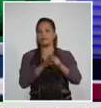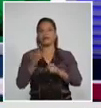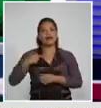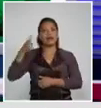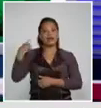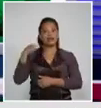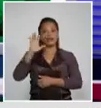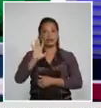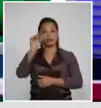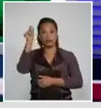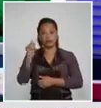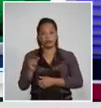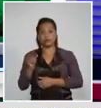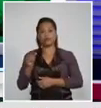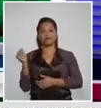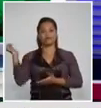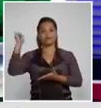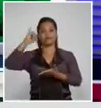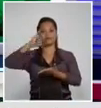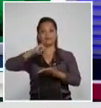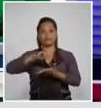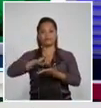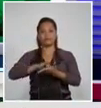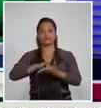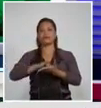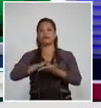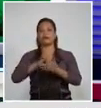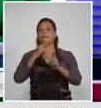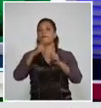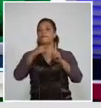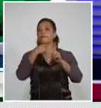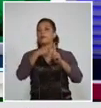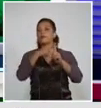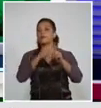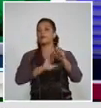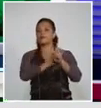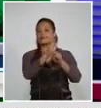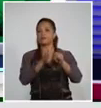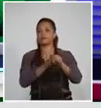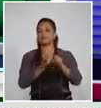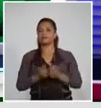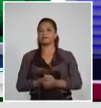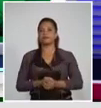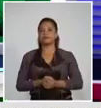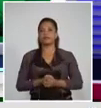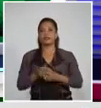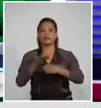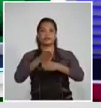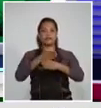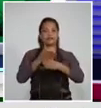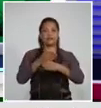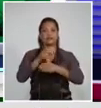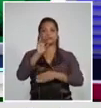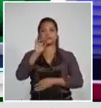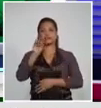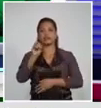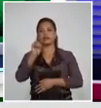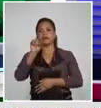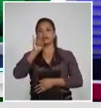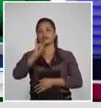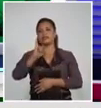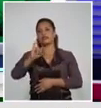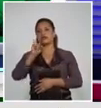de infección en el extranjero representa el 0,7% y en el acumulado el